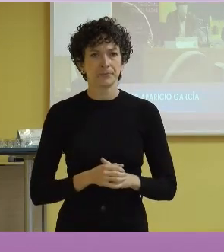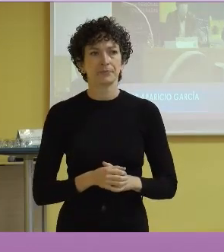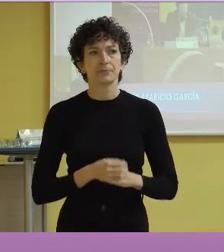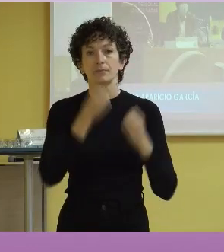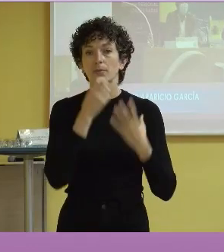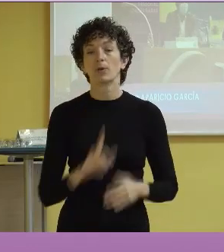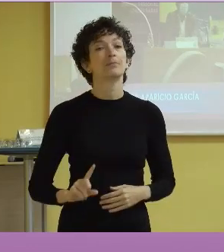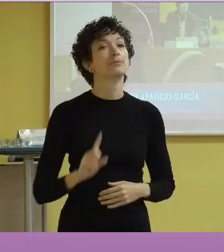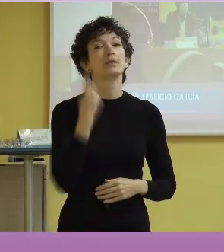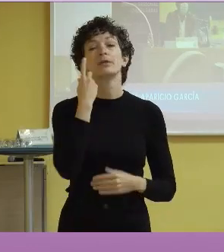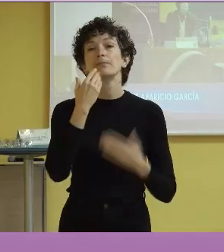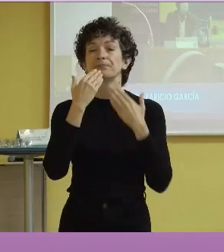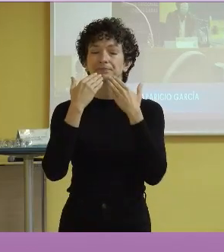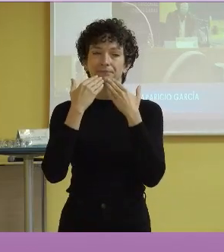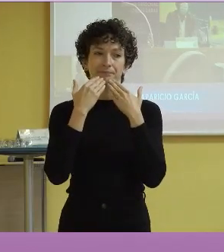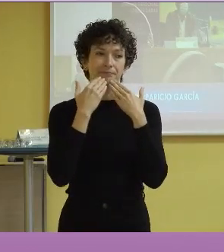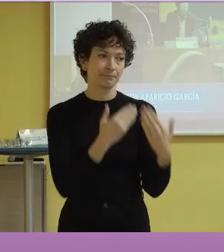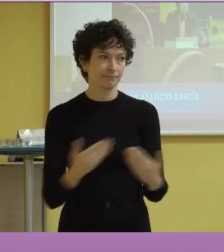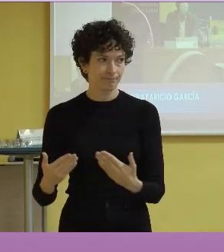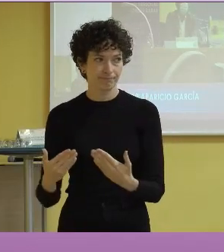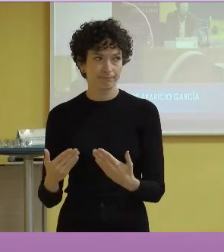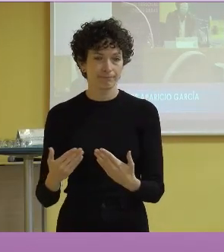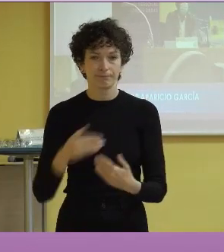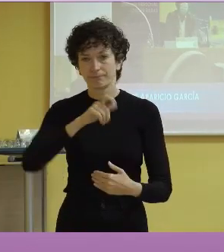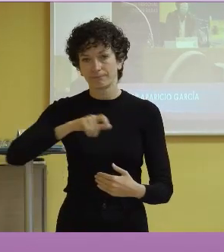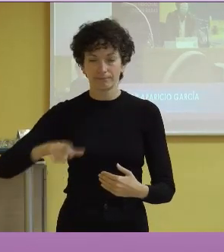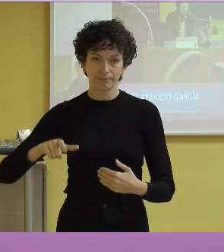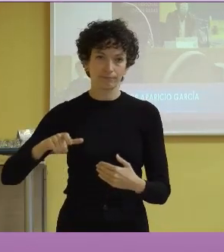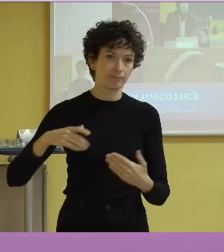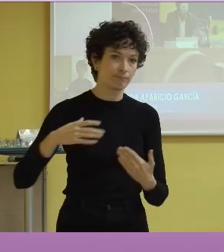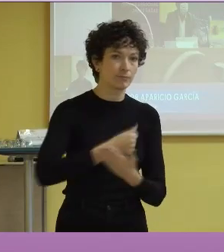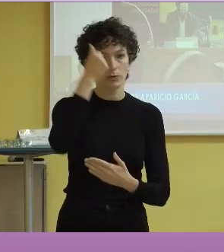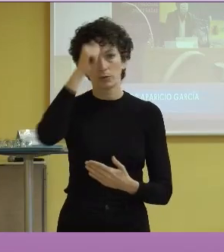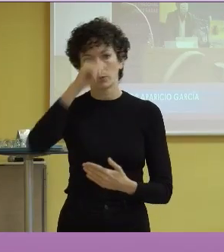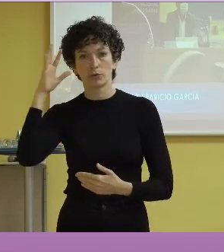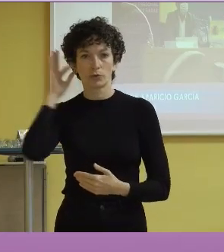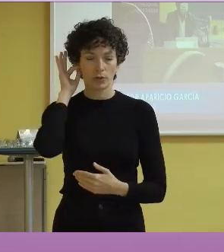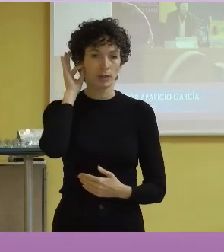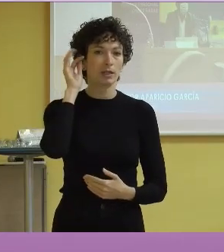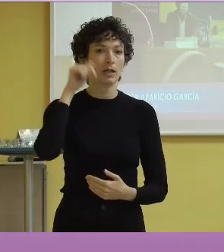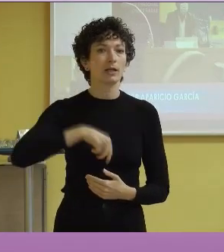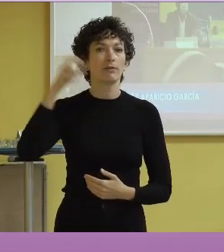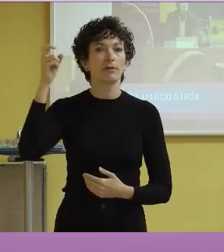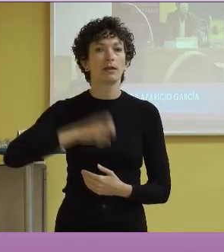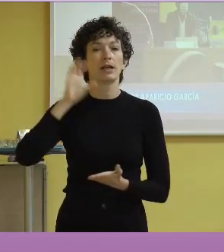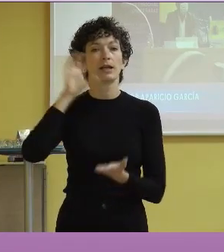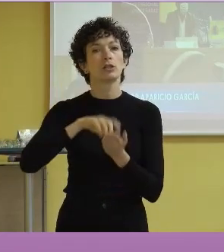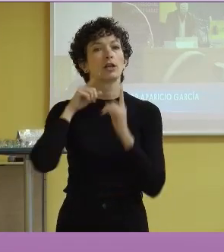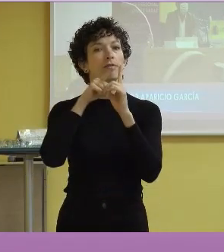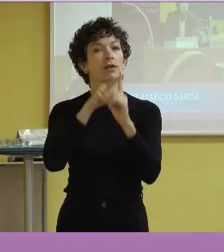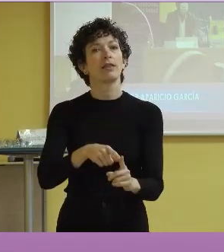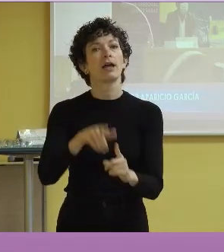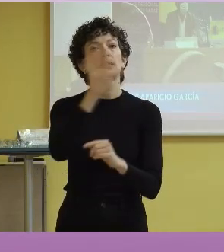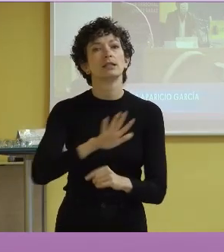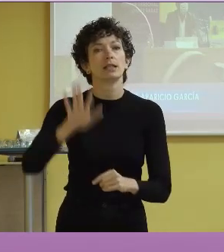Bueno, lo primero de todo es agradeceros a todos y a todas que estéis aquí en el Centro de Referencia Estatal de Atención a Personas con